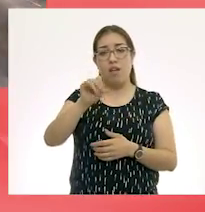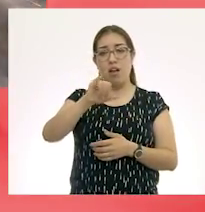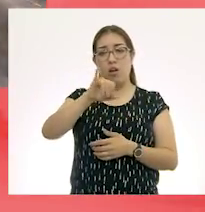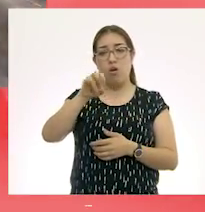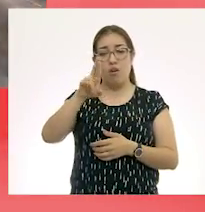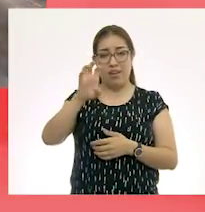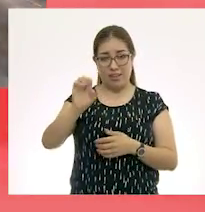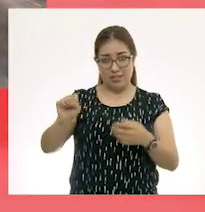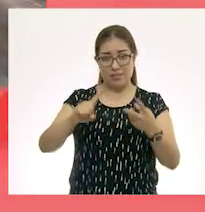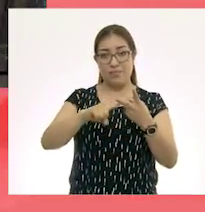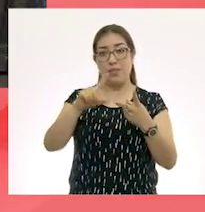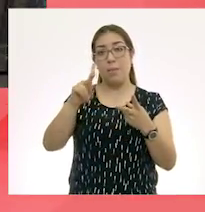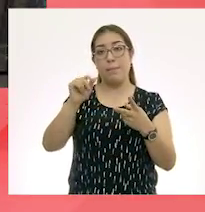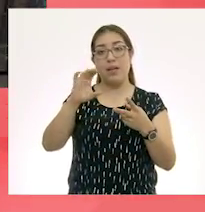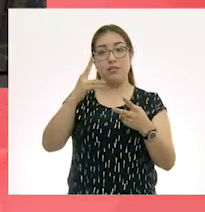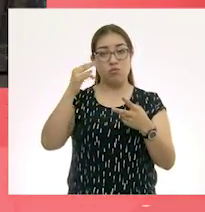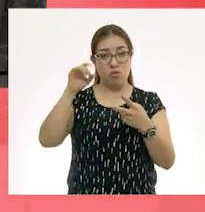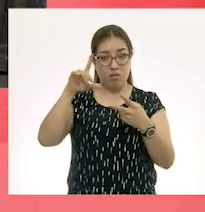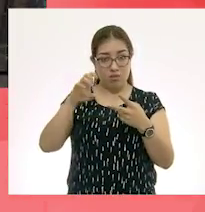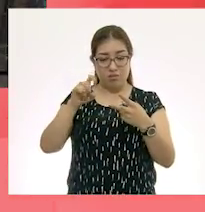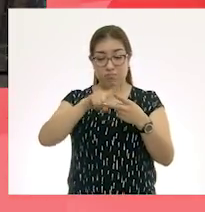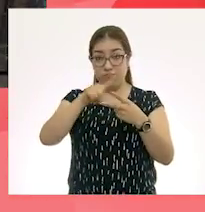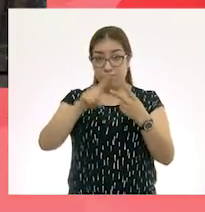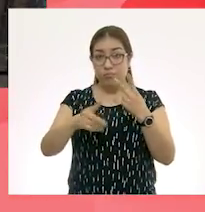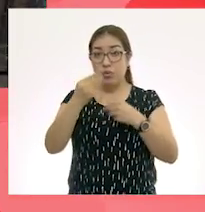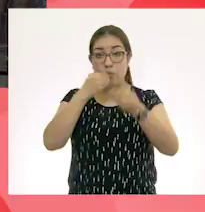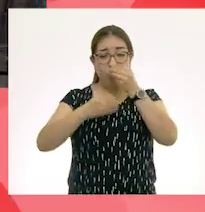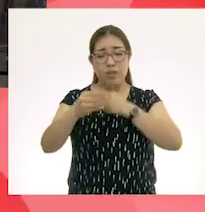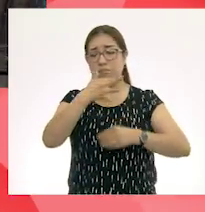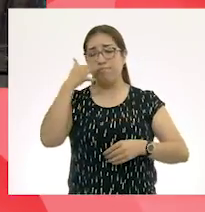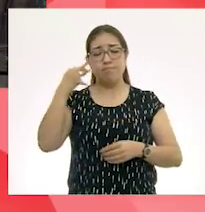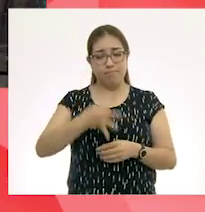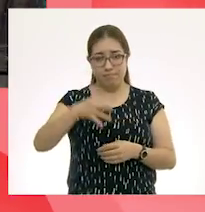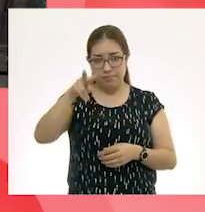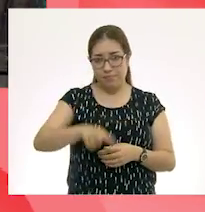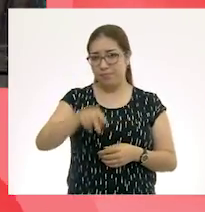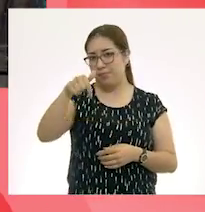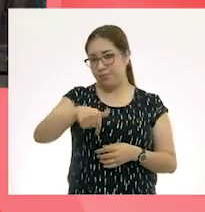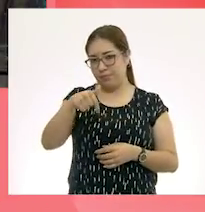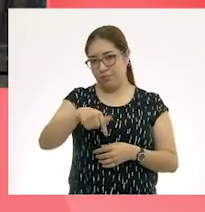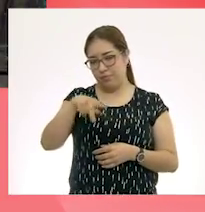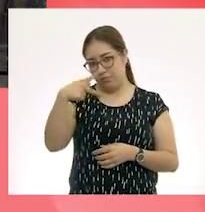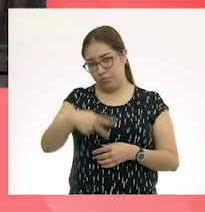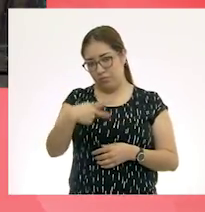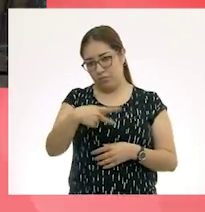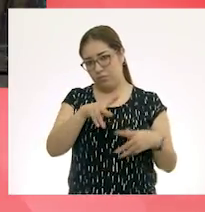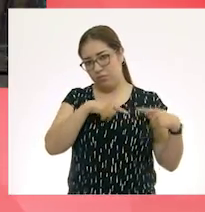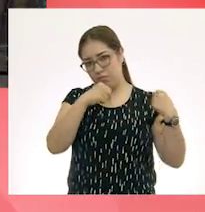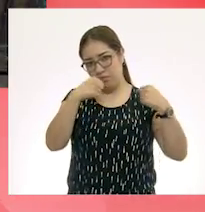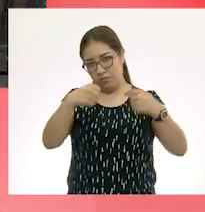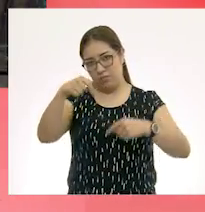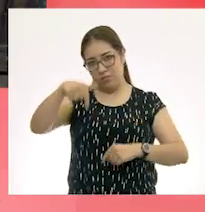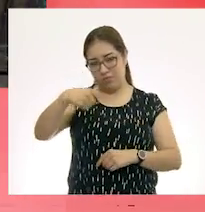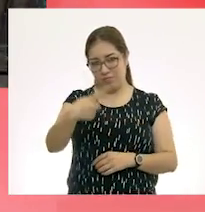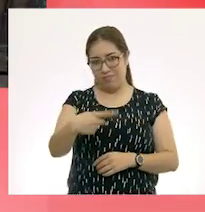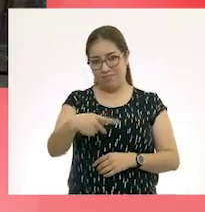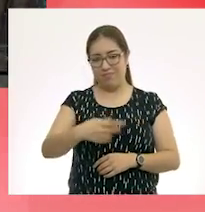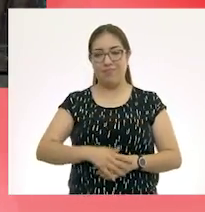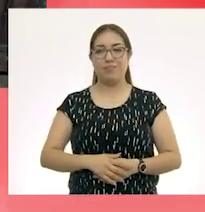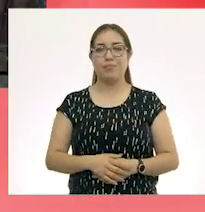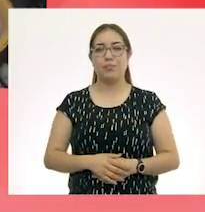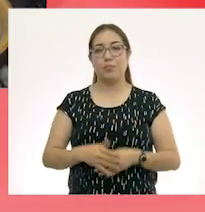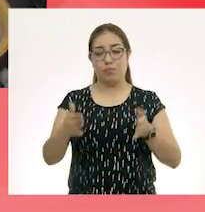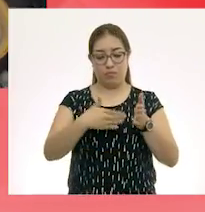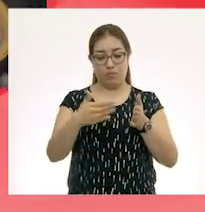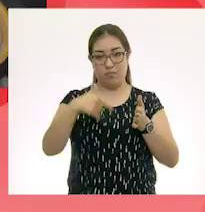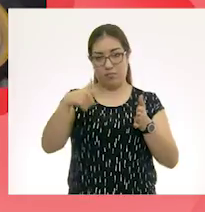pacholes, dos platillos, dos elementos gastronómicos que son parte de la tradición de la culinaria